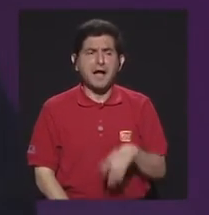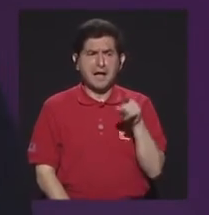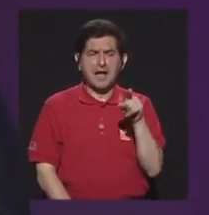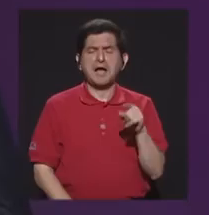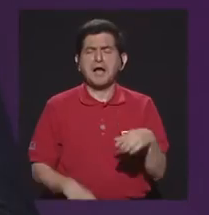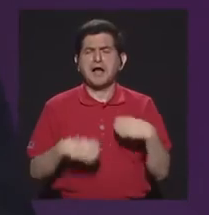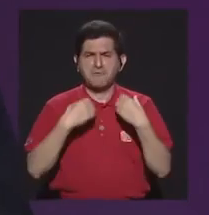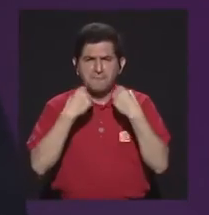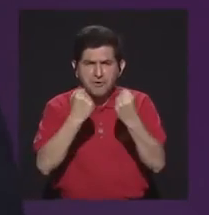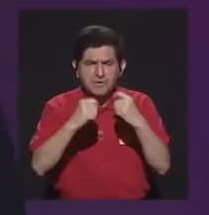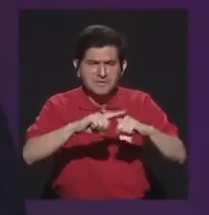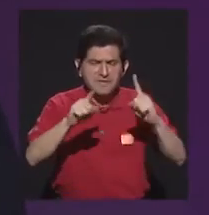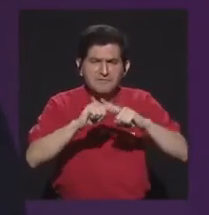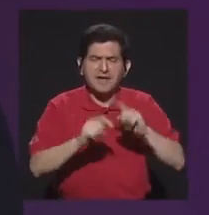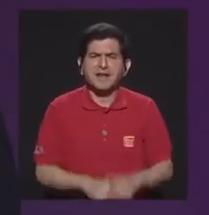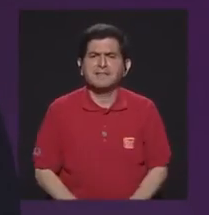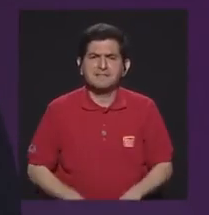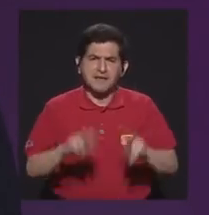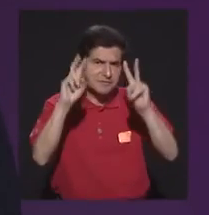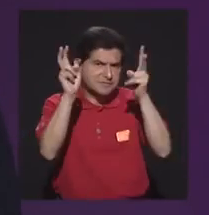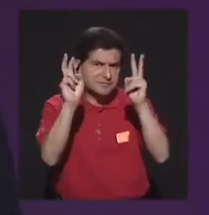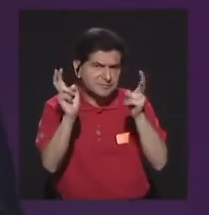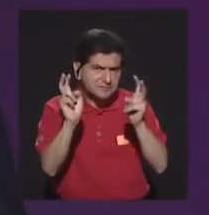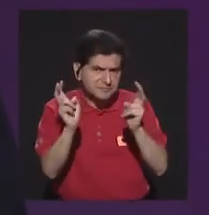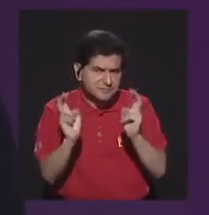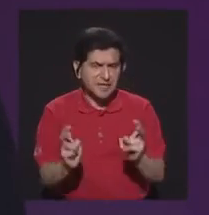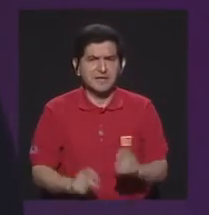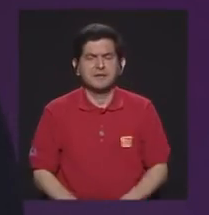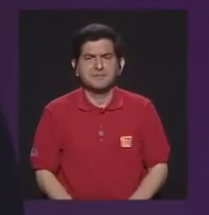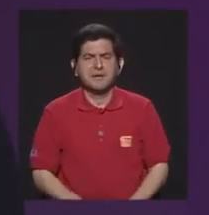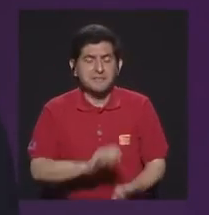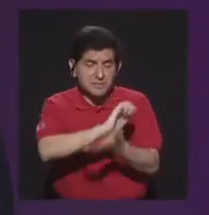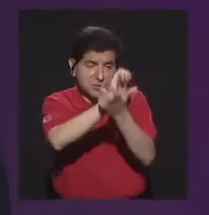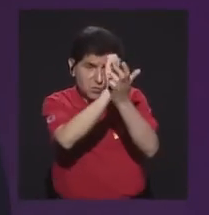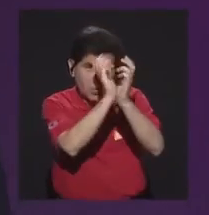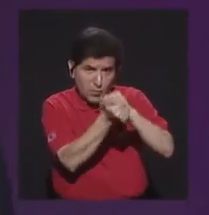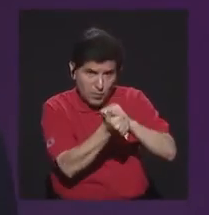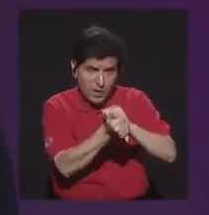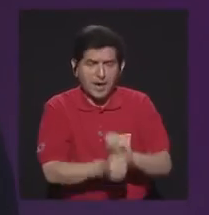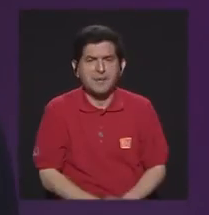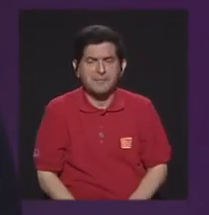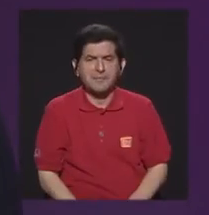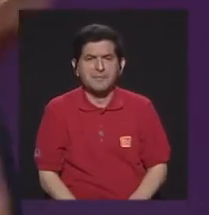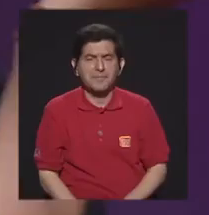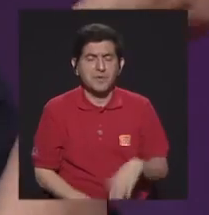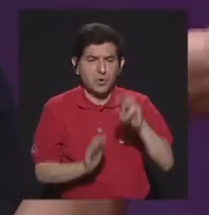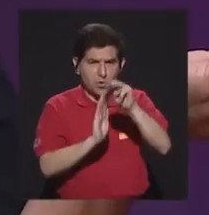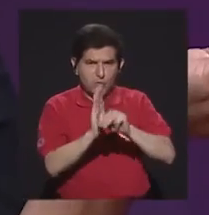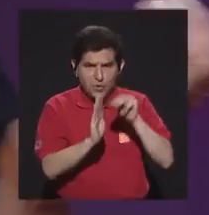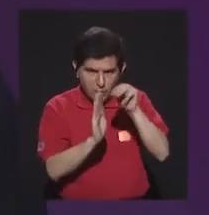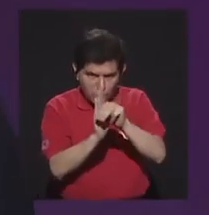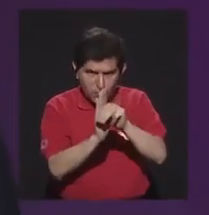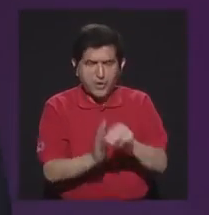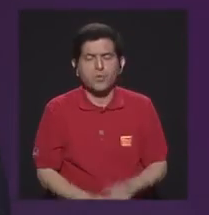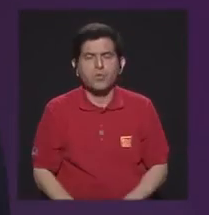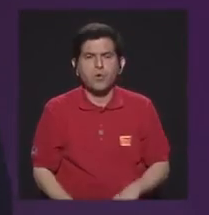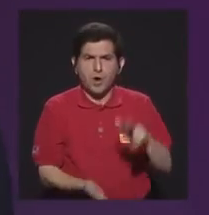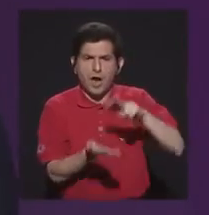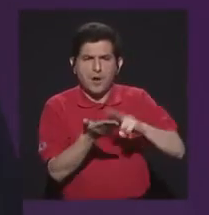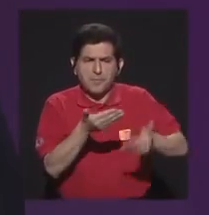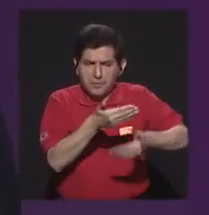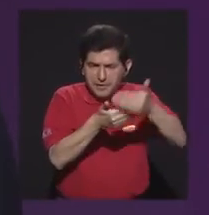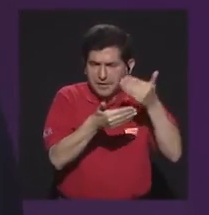fortaleciendo, digamos, otras materias con una reforma, una transformación curricular recientemente aprobada,